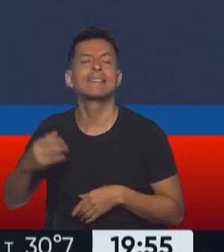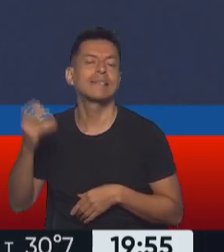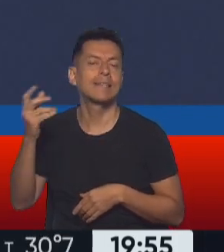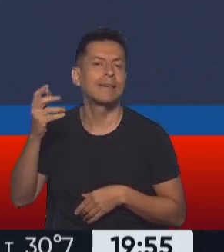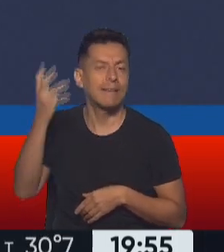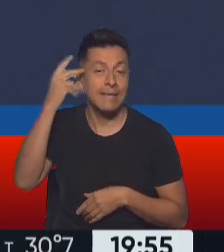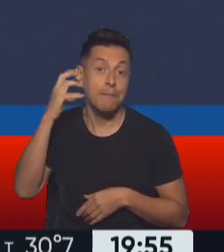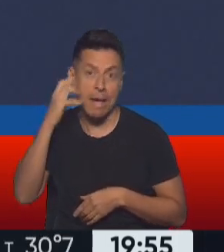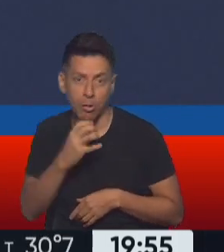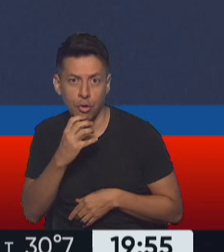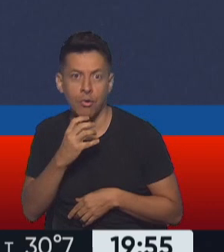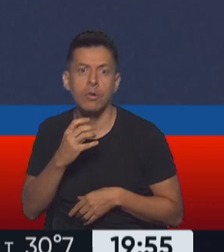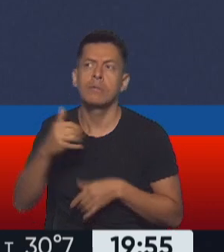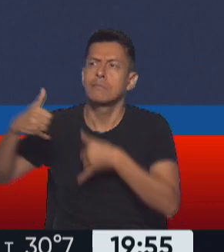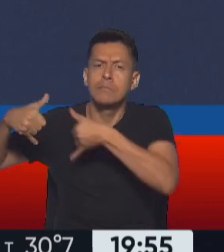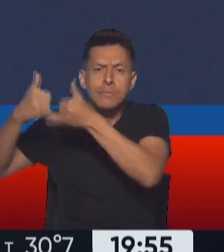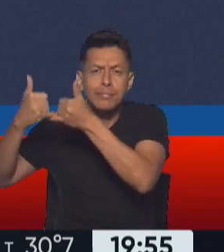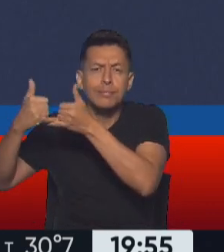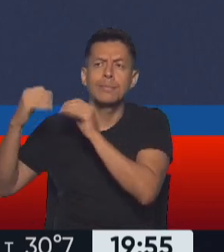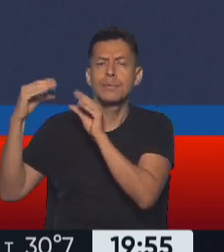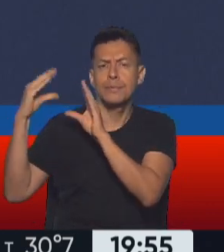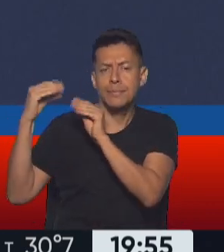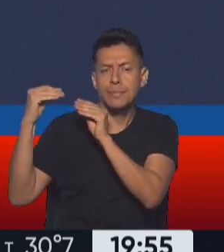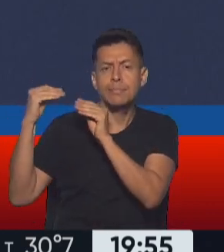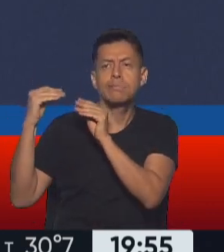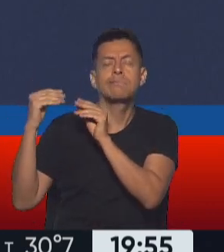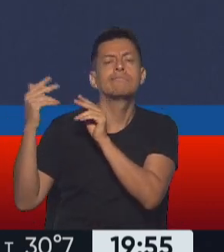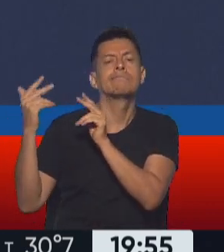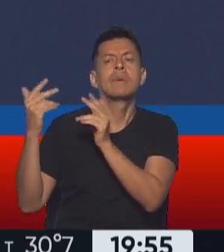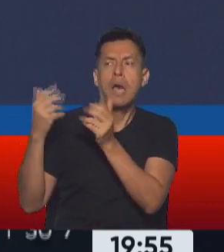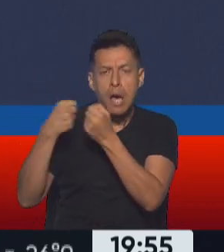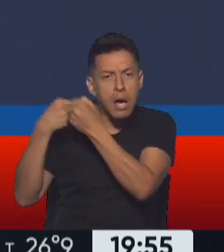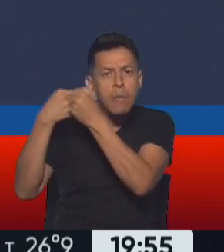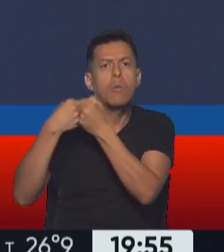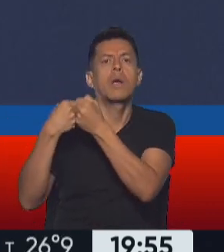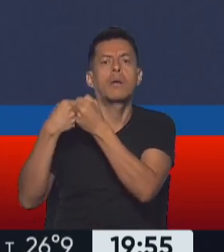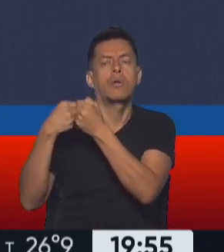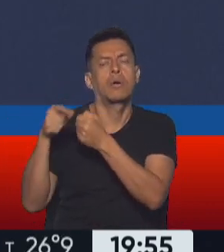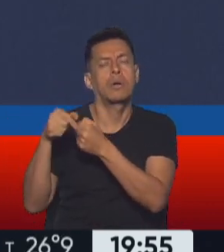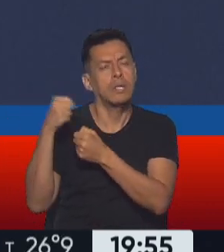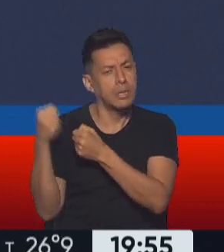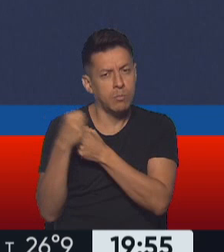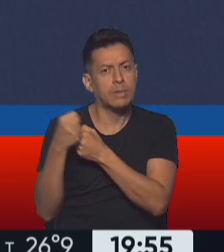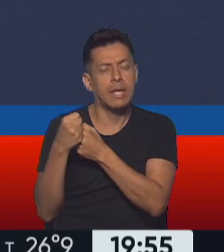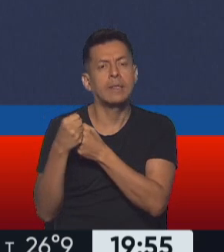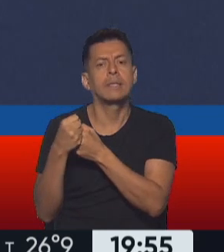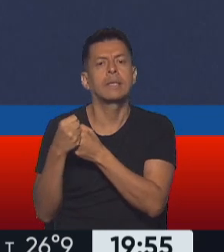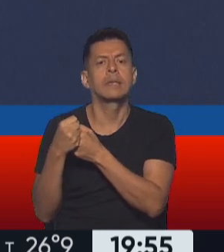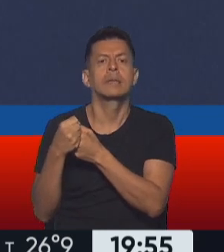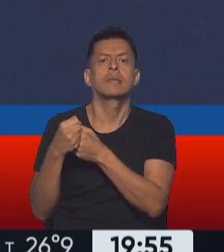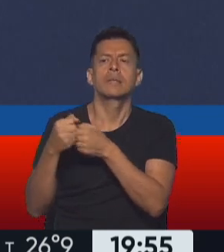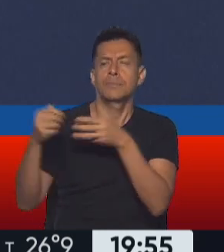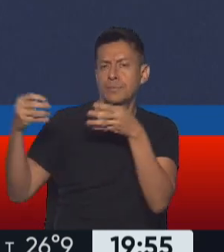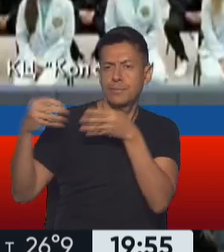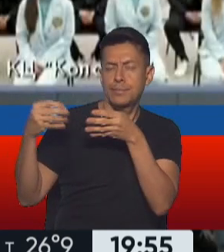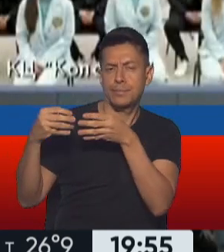mantuvieron una llamada telefónica donde manifestaron su acuerdo en la importancia durante escalada de tensiones a